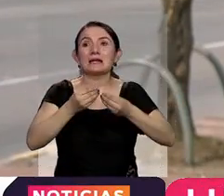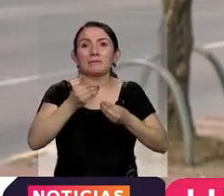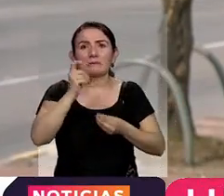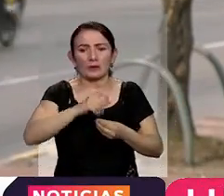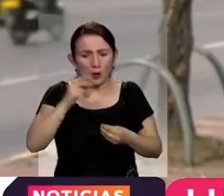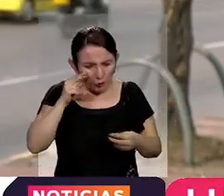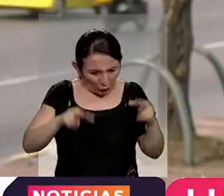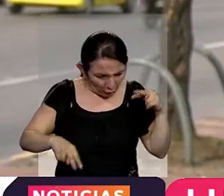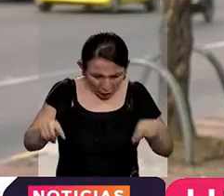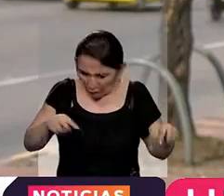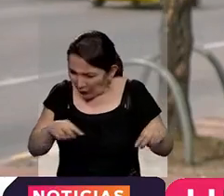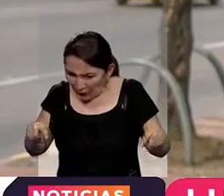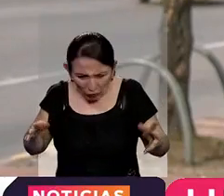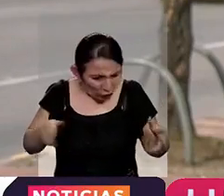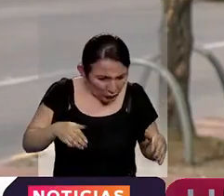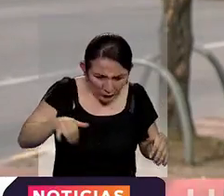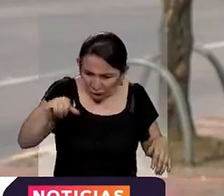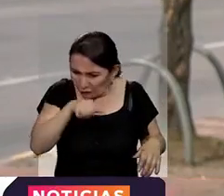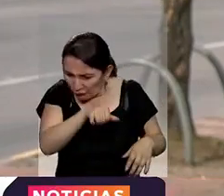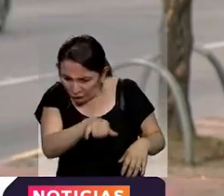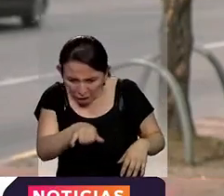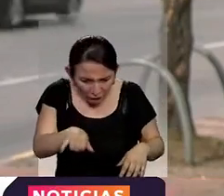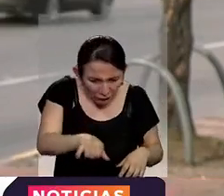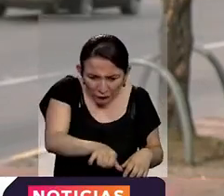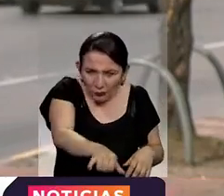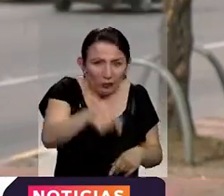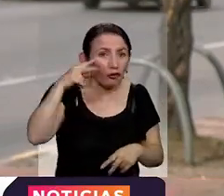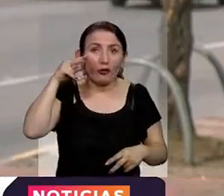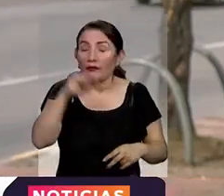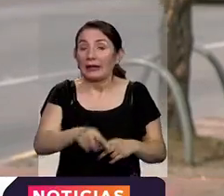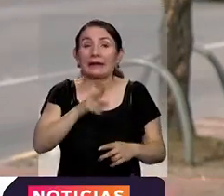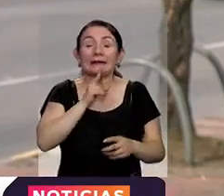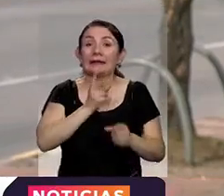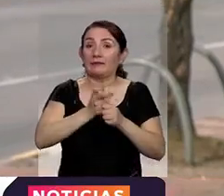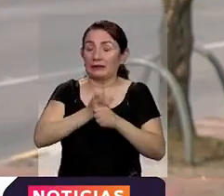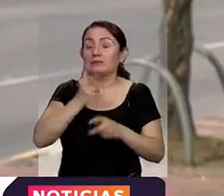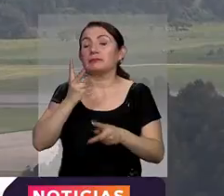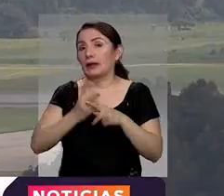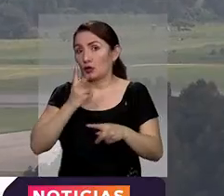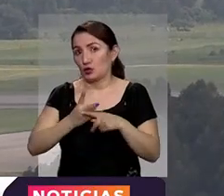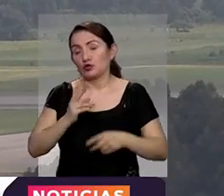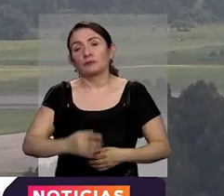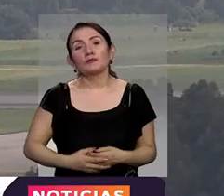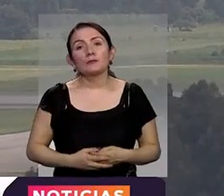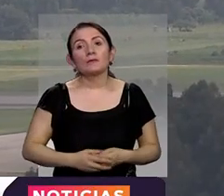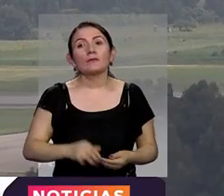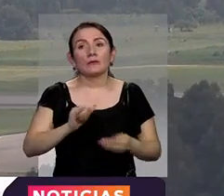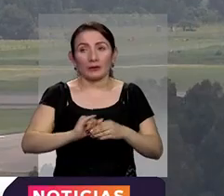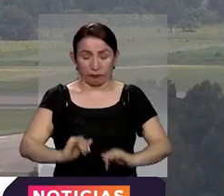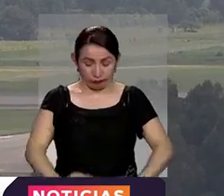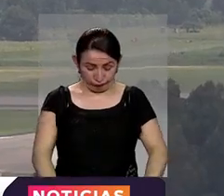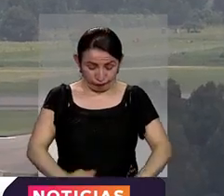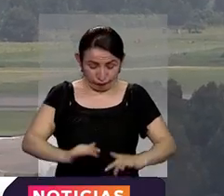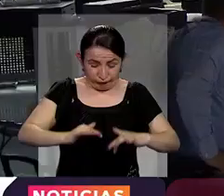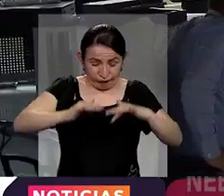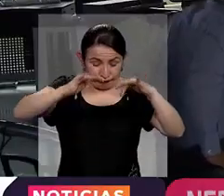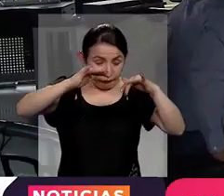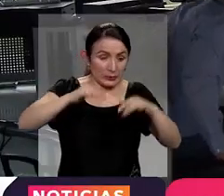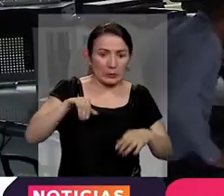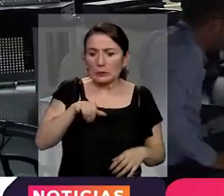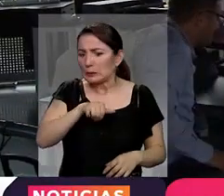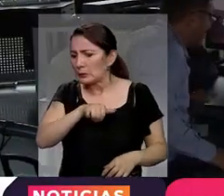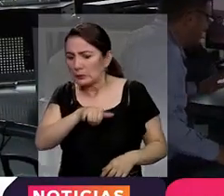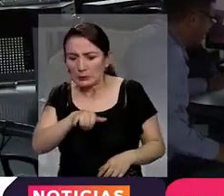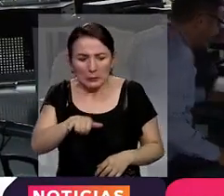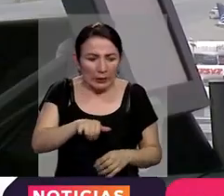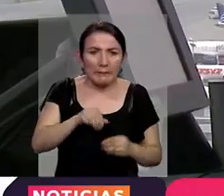es visible la plataforma, entonces no podemos operar de manera segura. A la niebla, que ha sido recurrente en los últimos meses, se